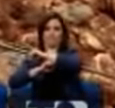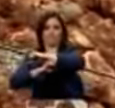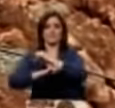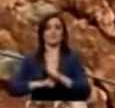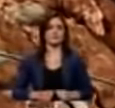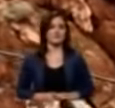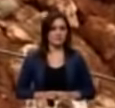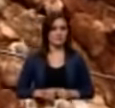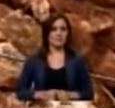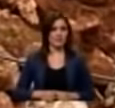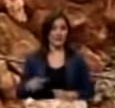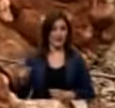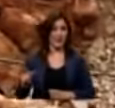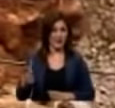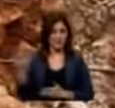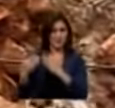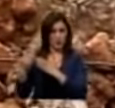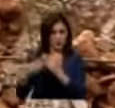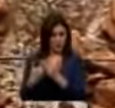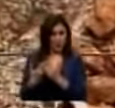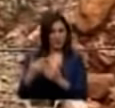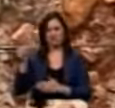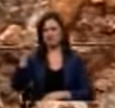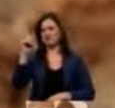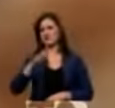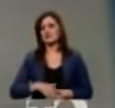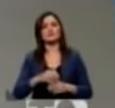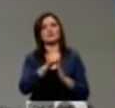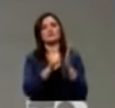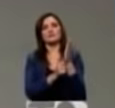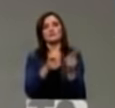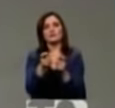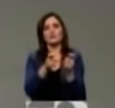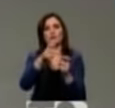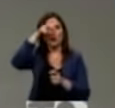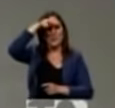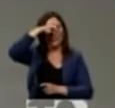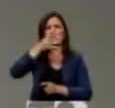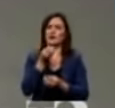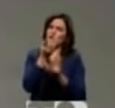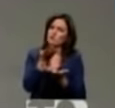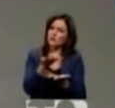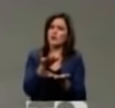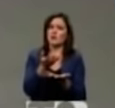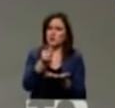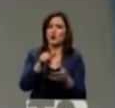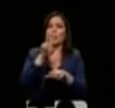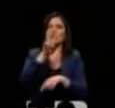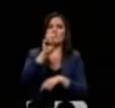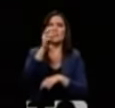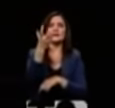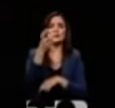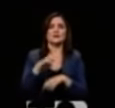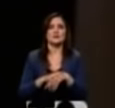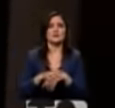La situación no es nueva en el sector. La Agencia de Regulación y Control Minero, ARCOM, reportaba la violación de la zona de exclusión en el 2013.